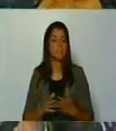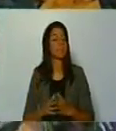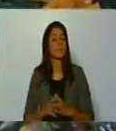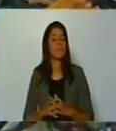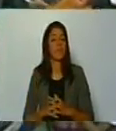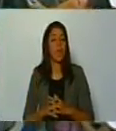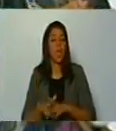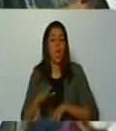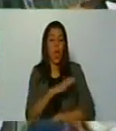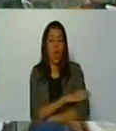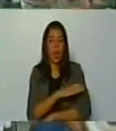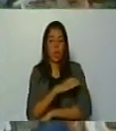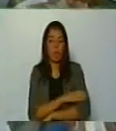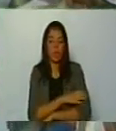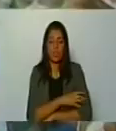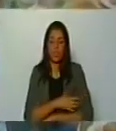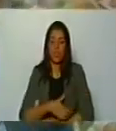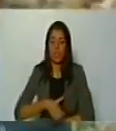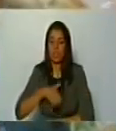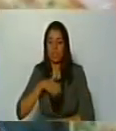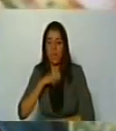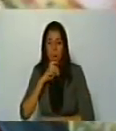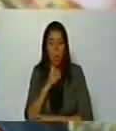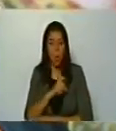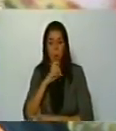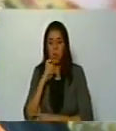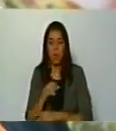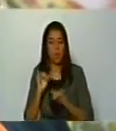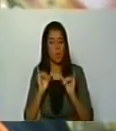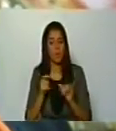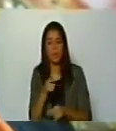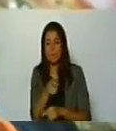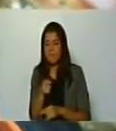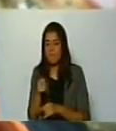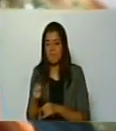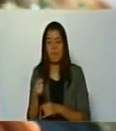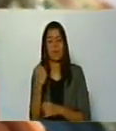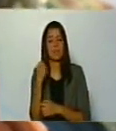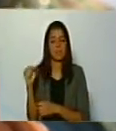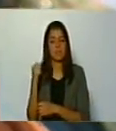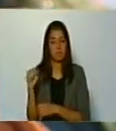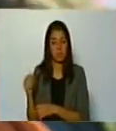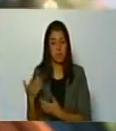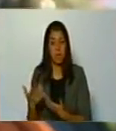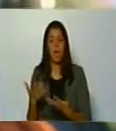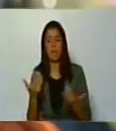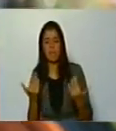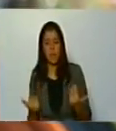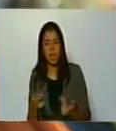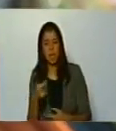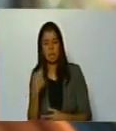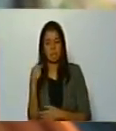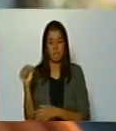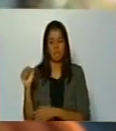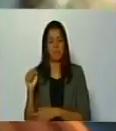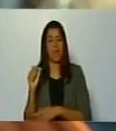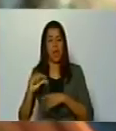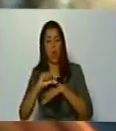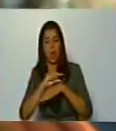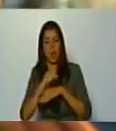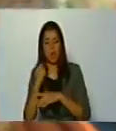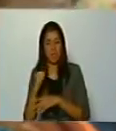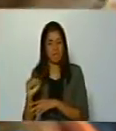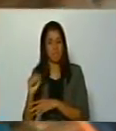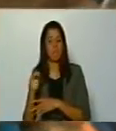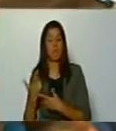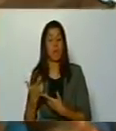siguieron con ese tipo de llamados a la desobediencia, a desconocer al Estado y a las leyes,